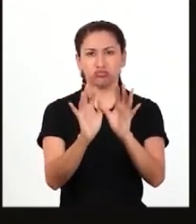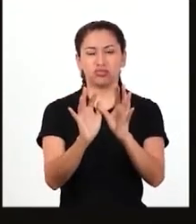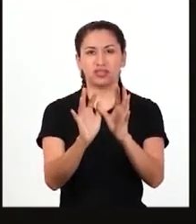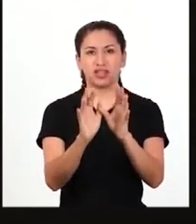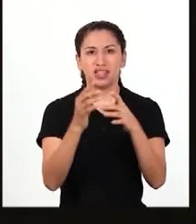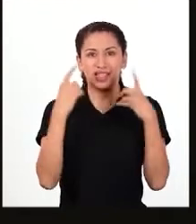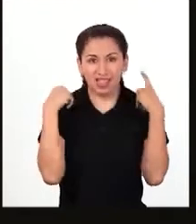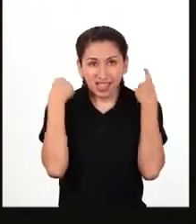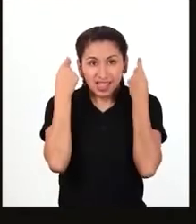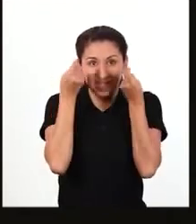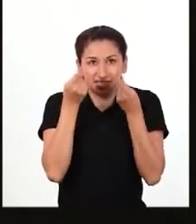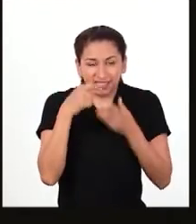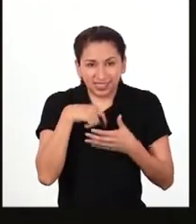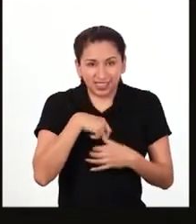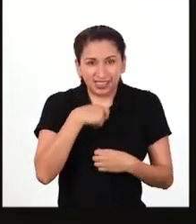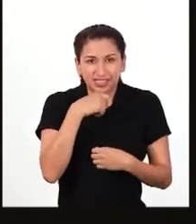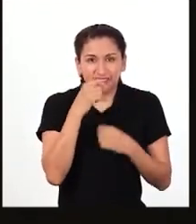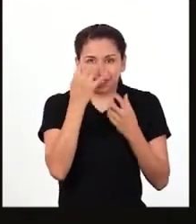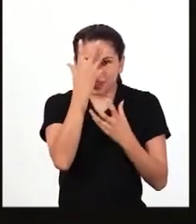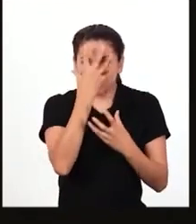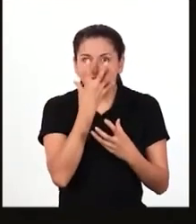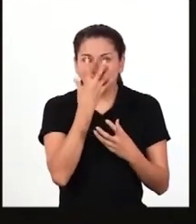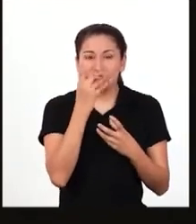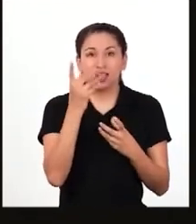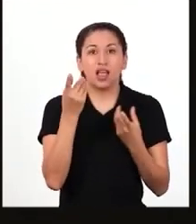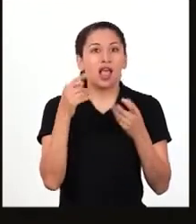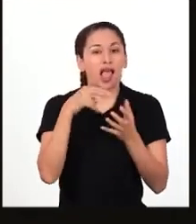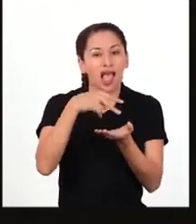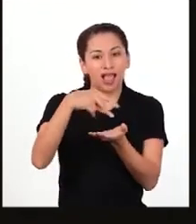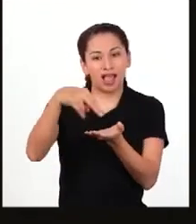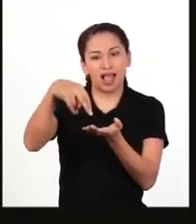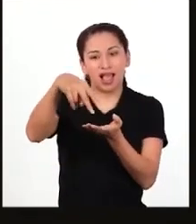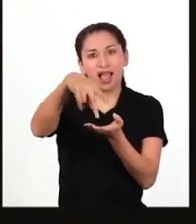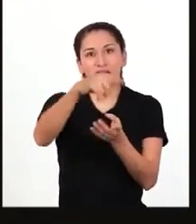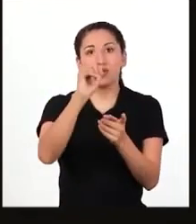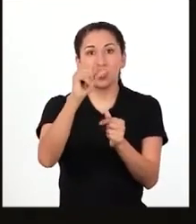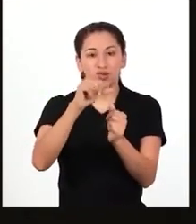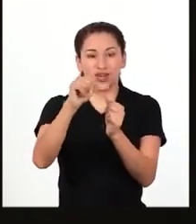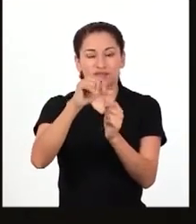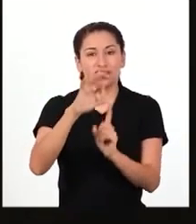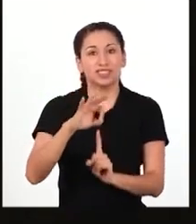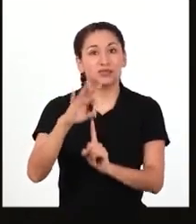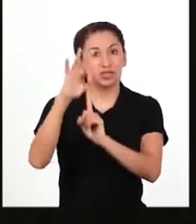generalmente disfrazadas que salen a recorrer las calles en una fecha especial.